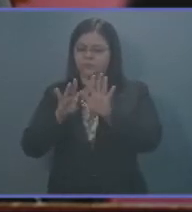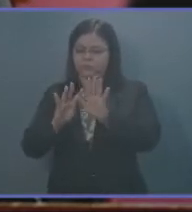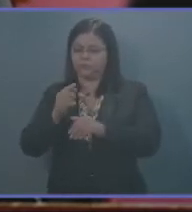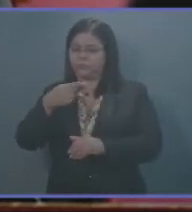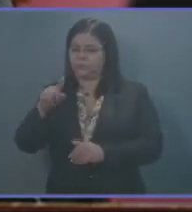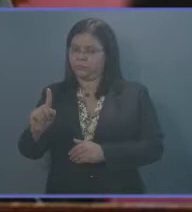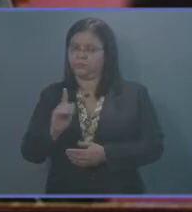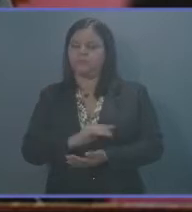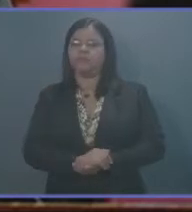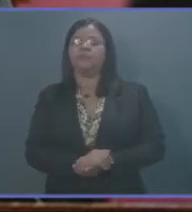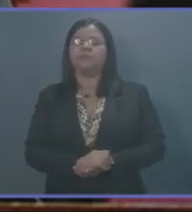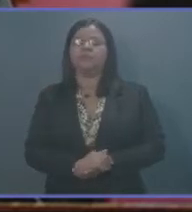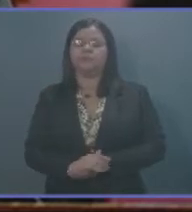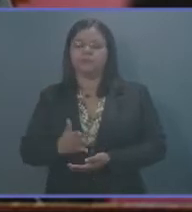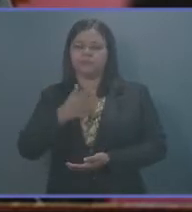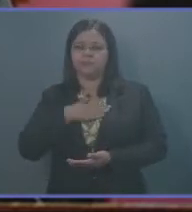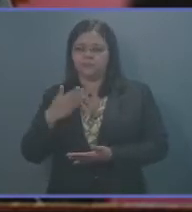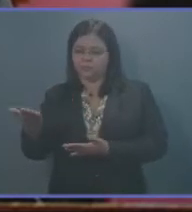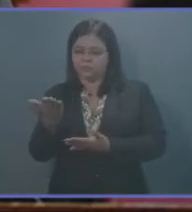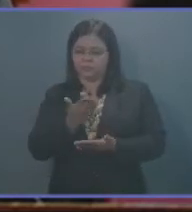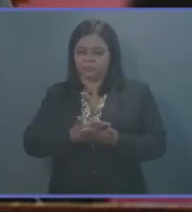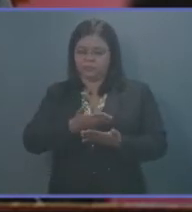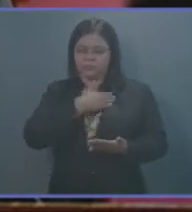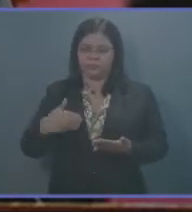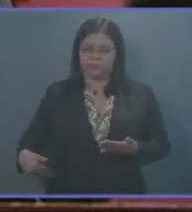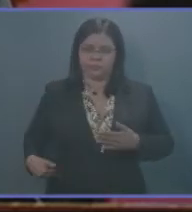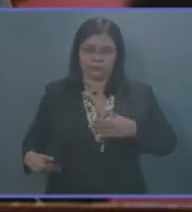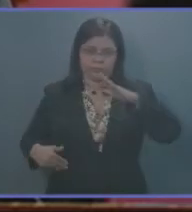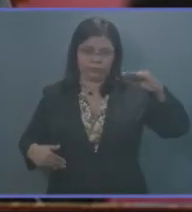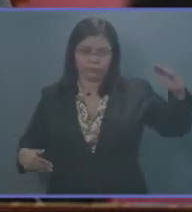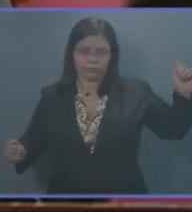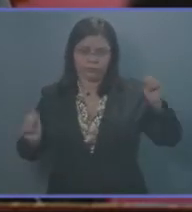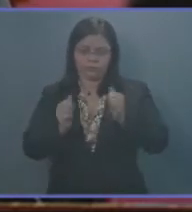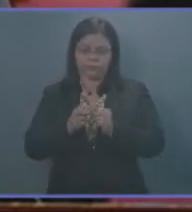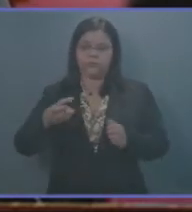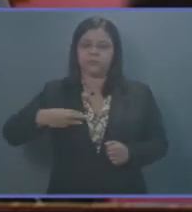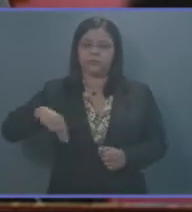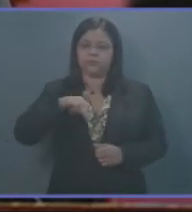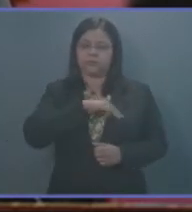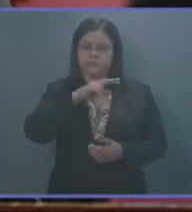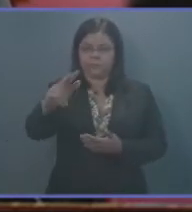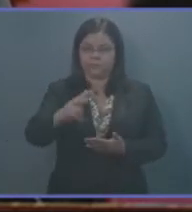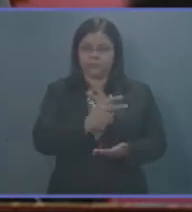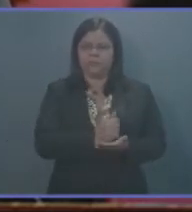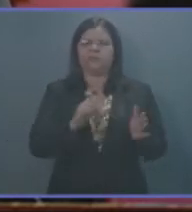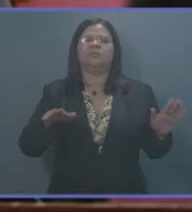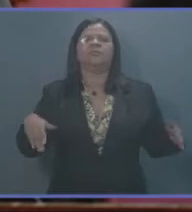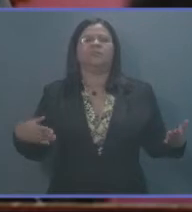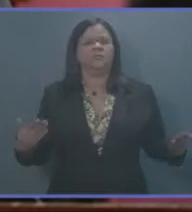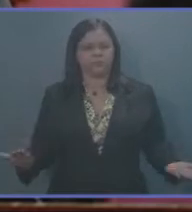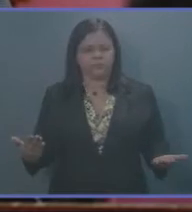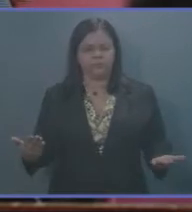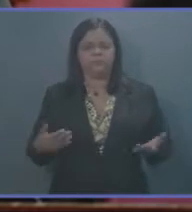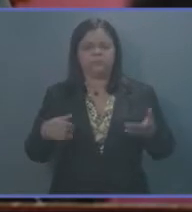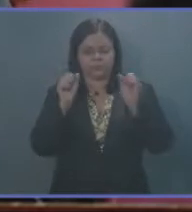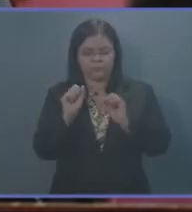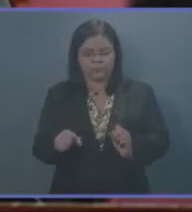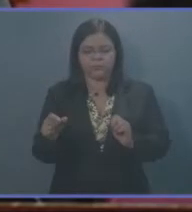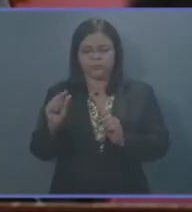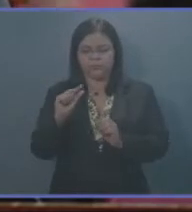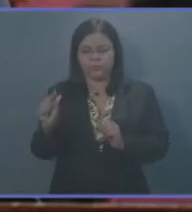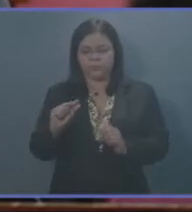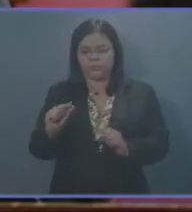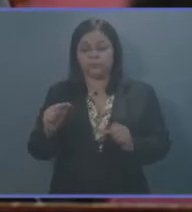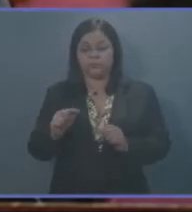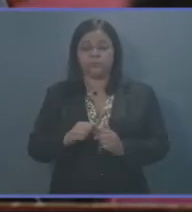977-6-2019-1, que contiene iniciativa del Presidente de la República por medio del Ministro de Hacienda. En el sentido, se autorice al órgano